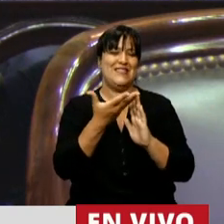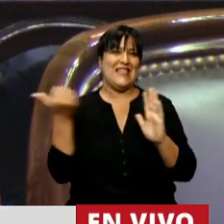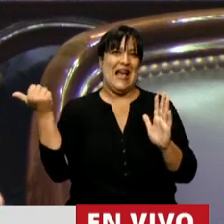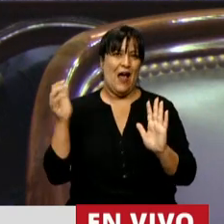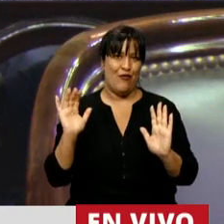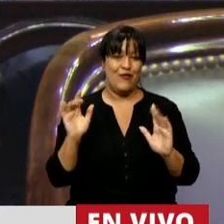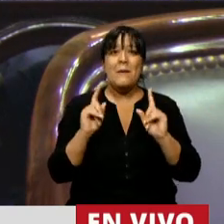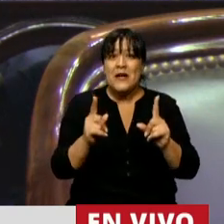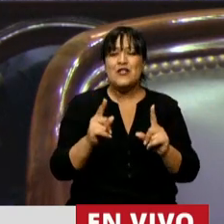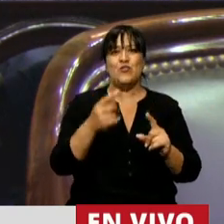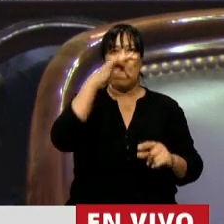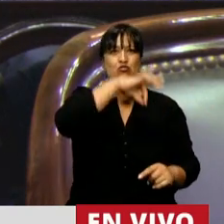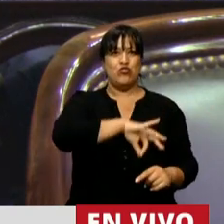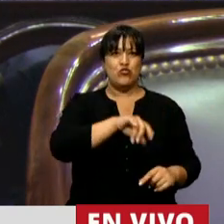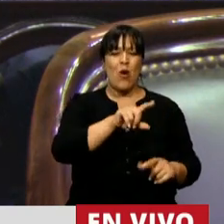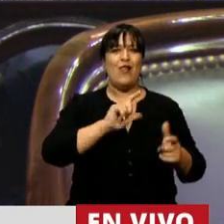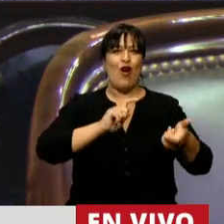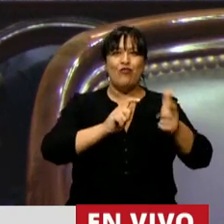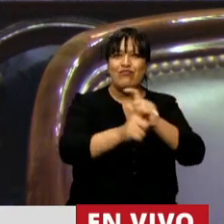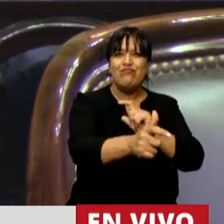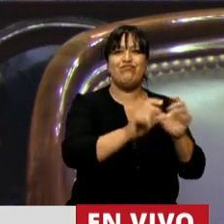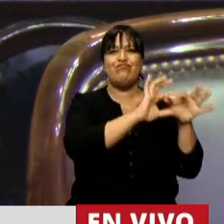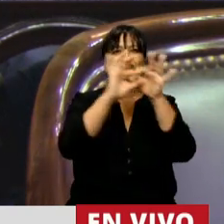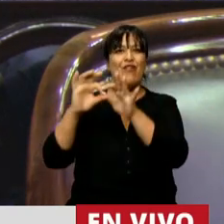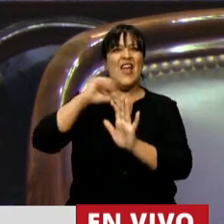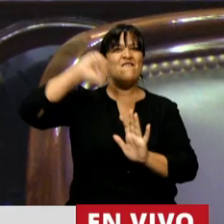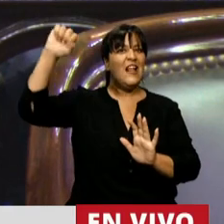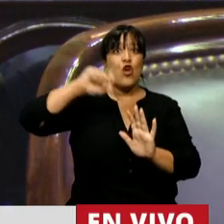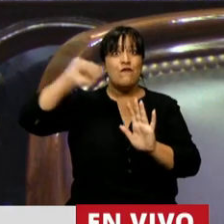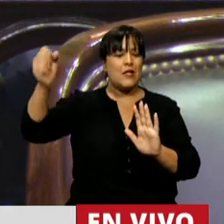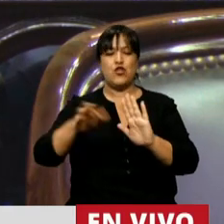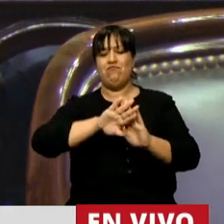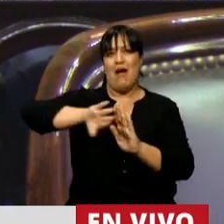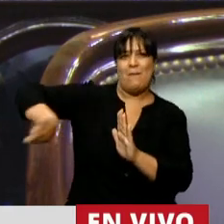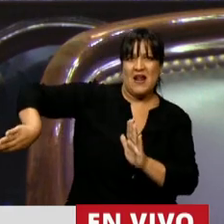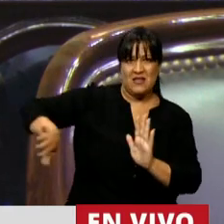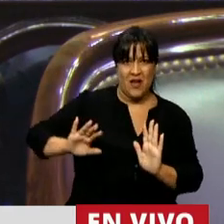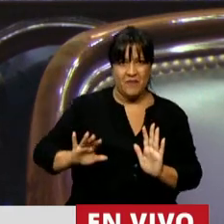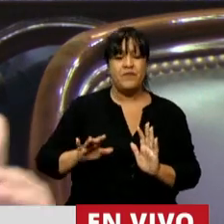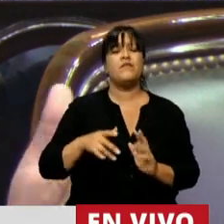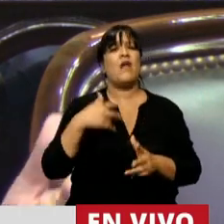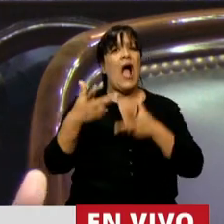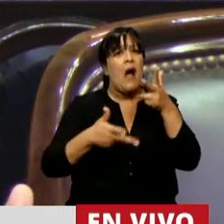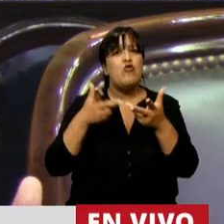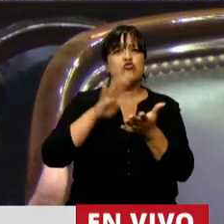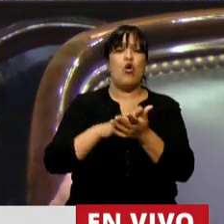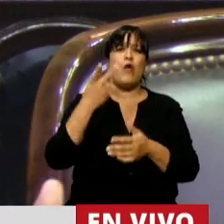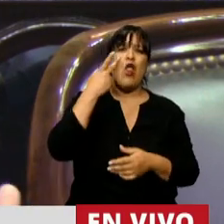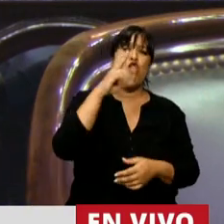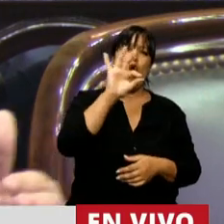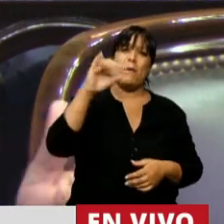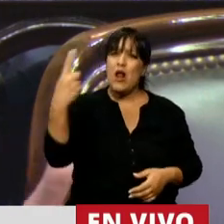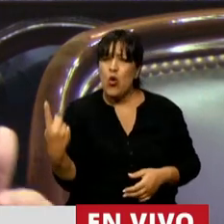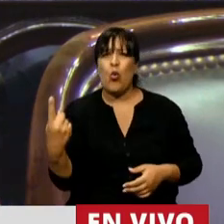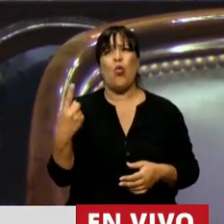en base al incremento de los haberes de jubilatorio con respecto a la inflación. Se habló de lo que pasó en el 2001, se habló